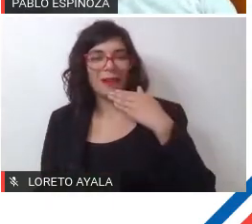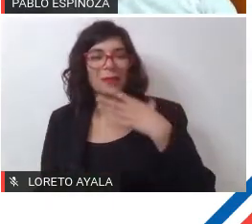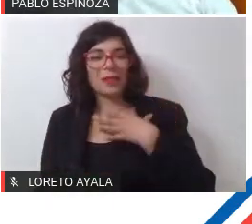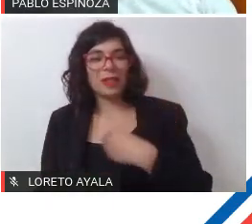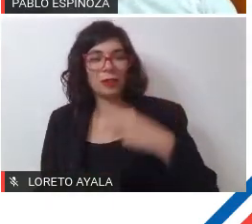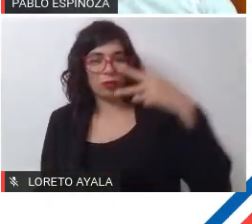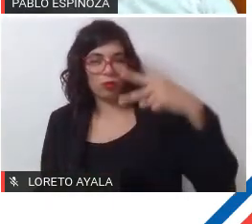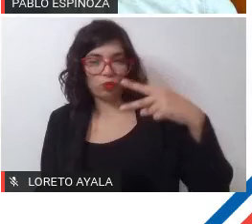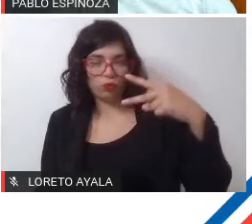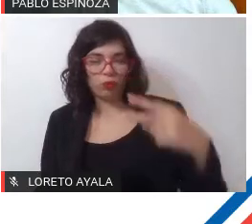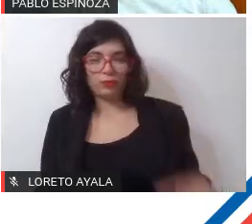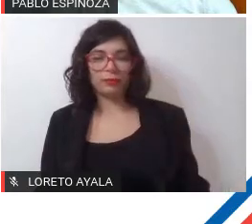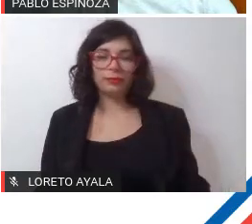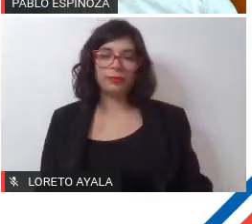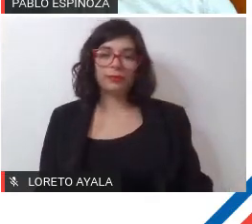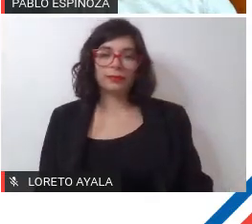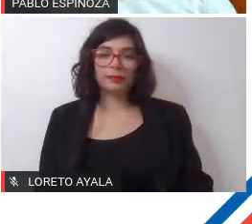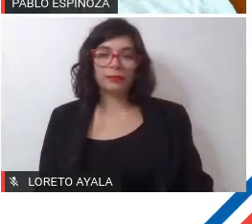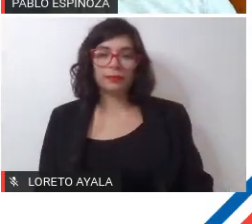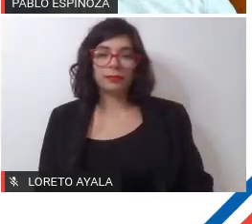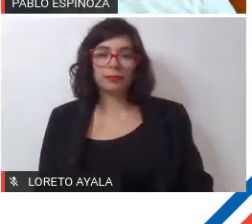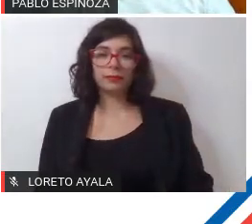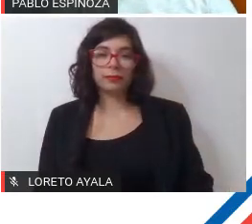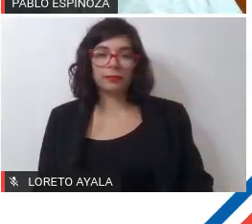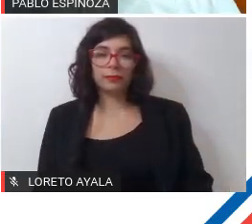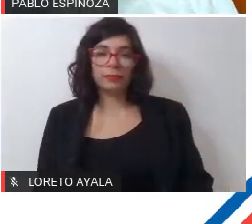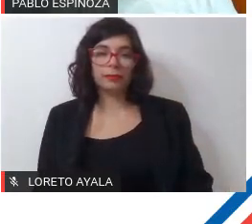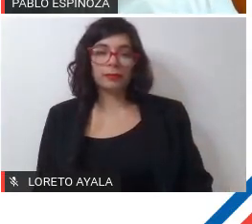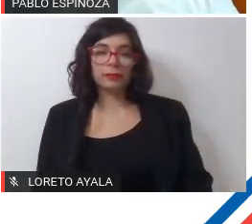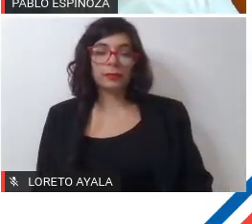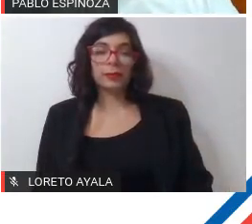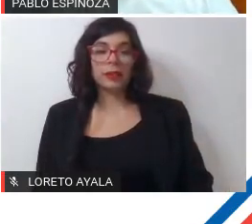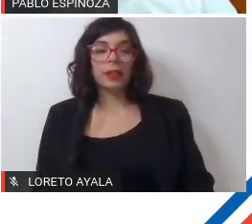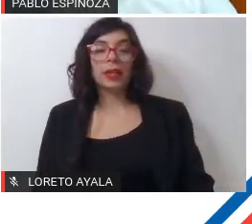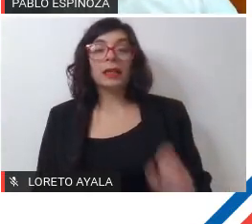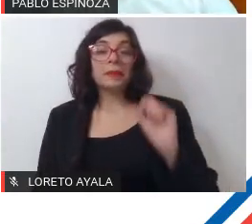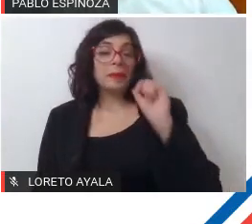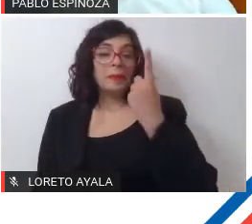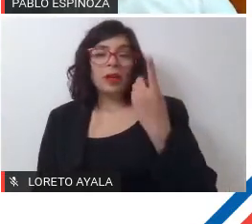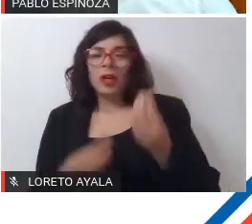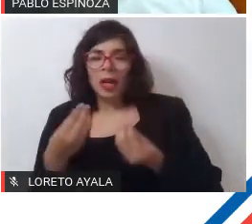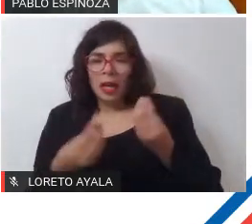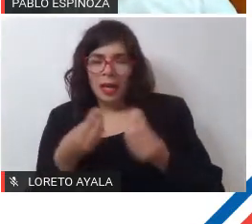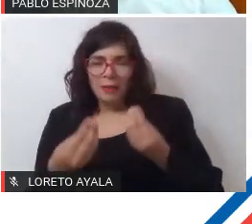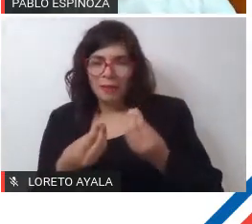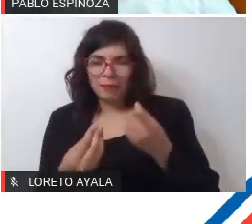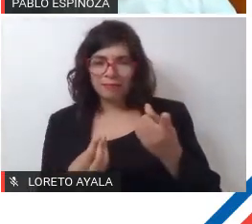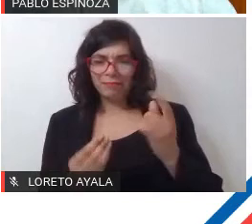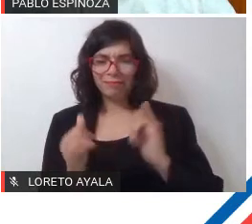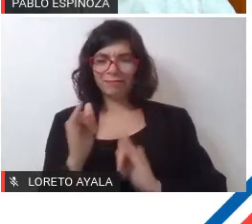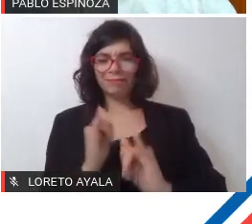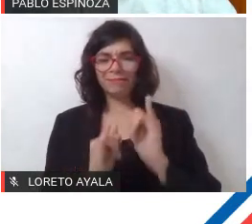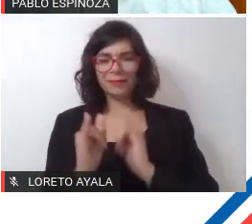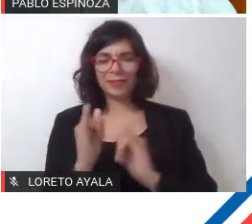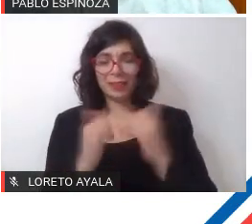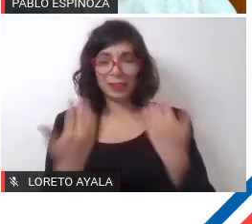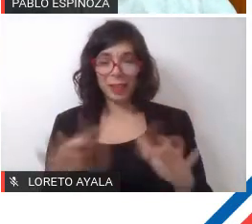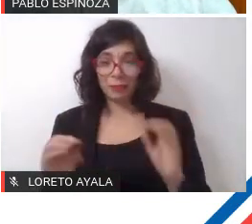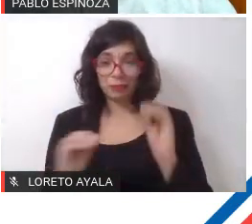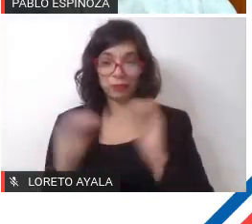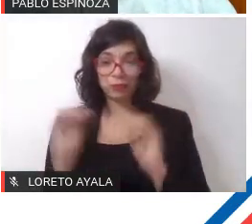Marco, ¿qué pasa con el tema primero, redes sociales? ¿Cómo vamos? ¿Está en su día la información? Súper,